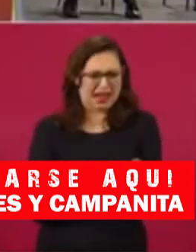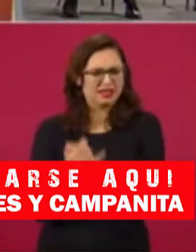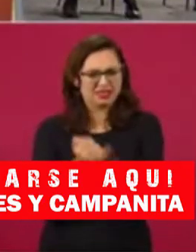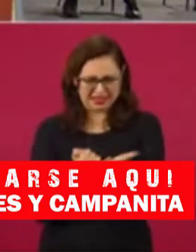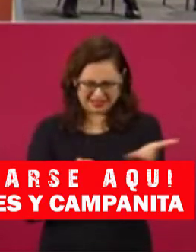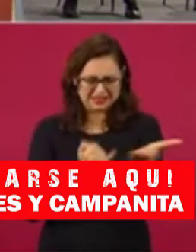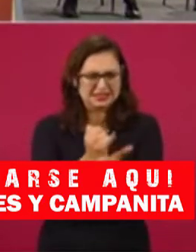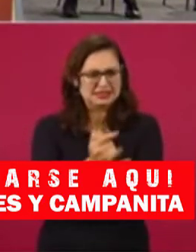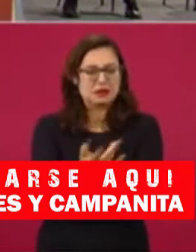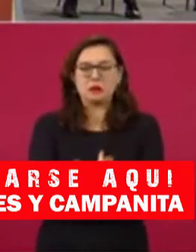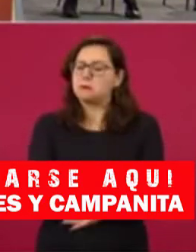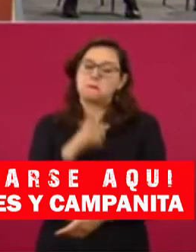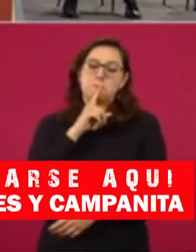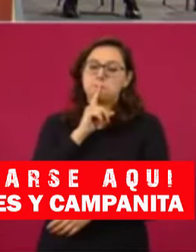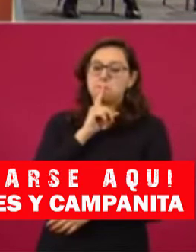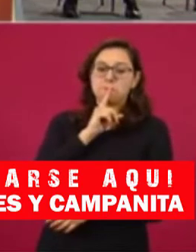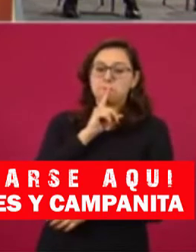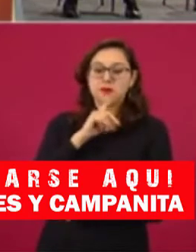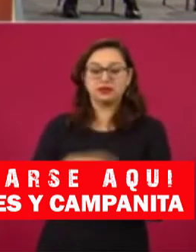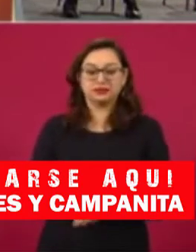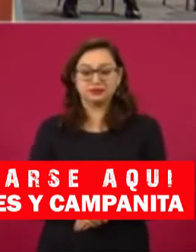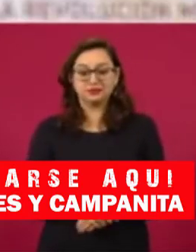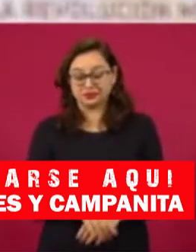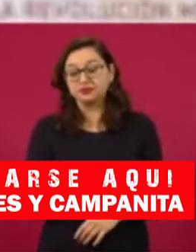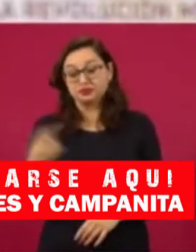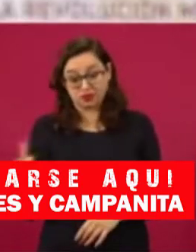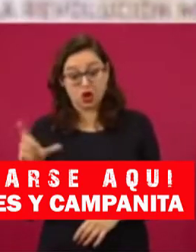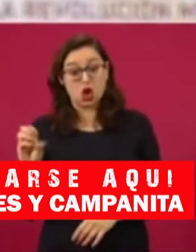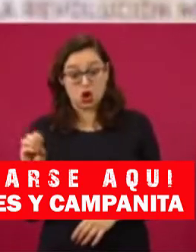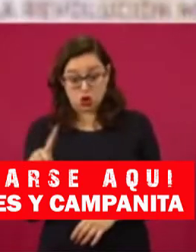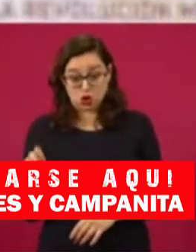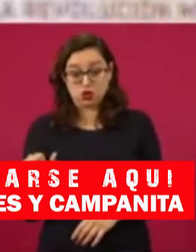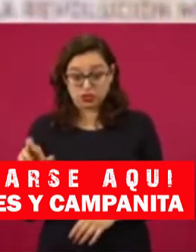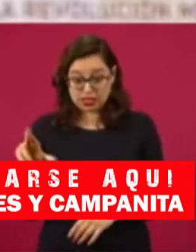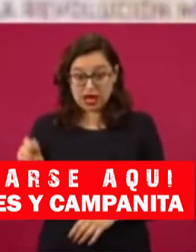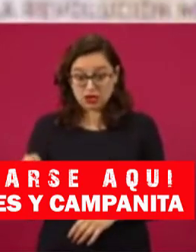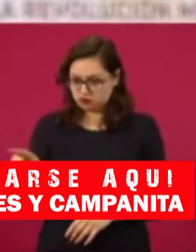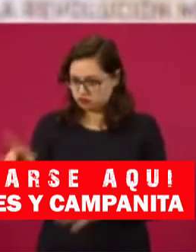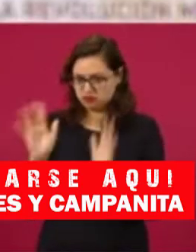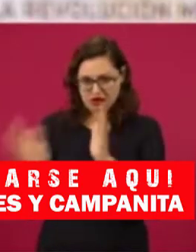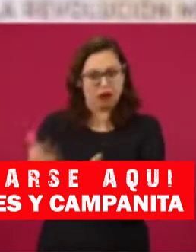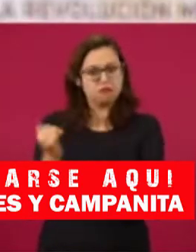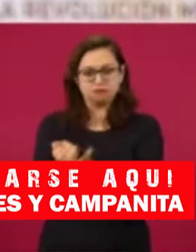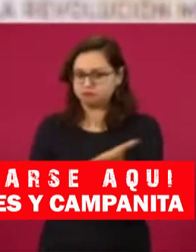Pero el señor ayer estaba